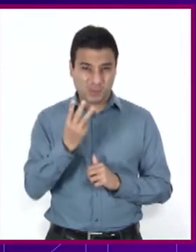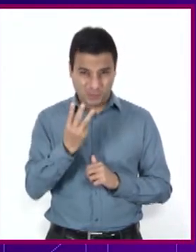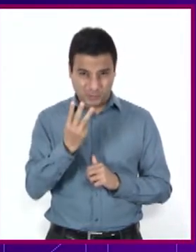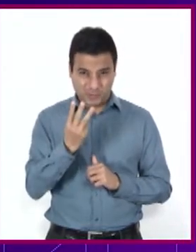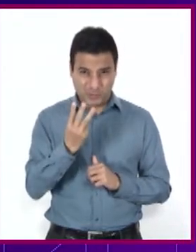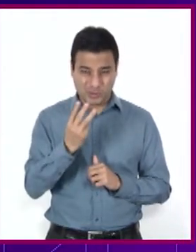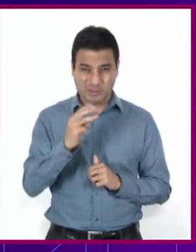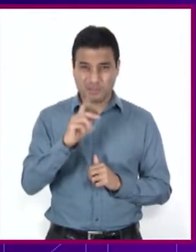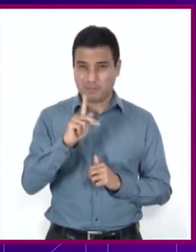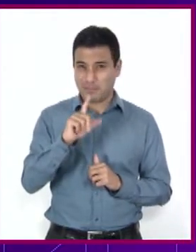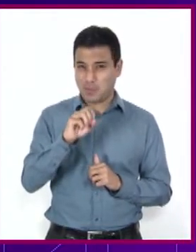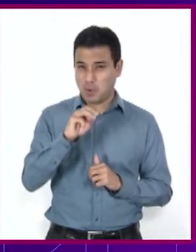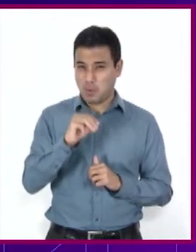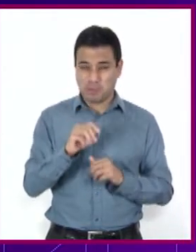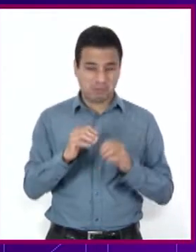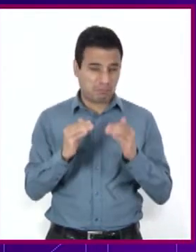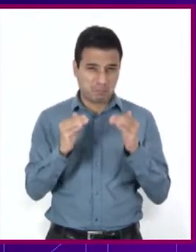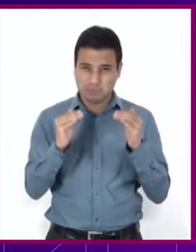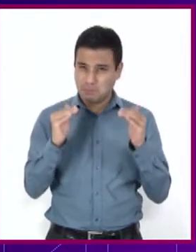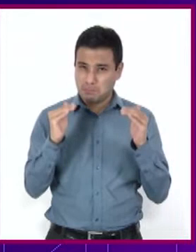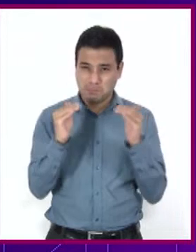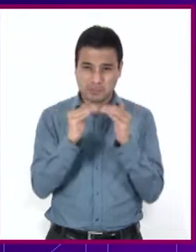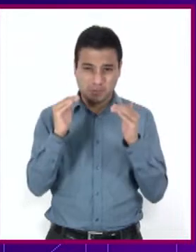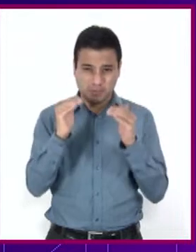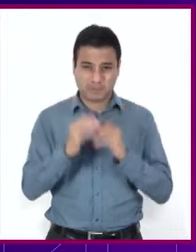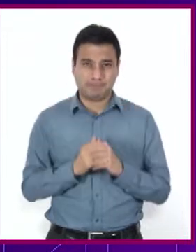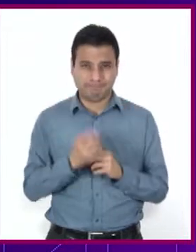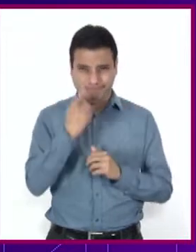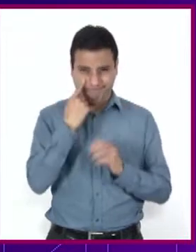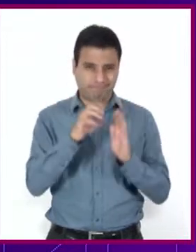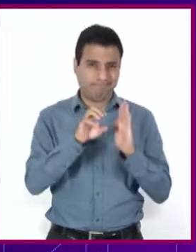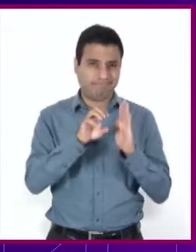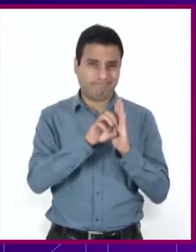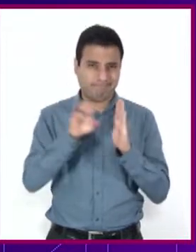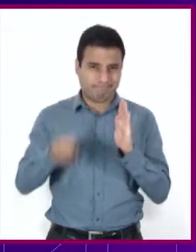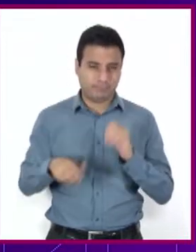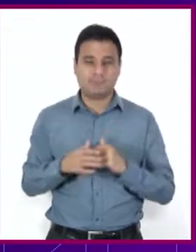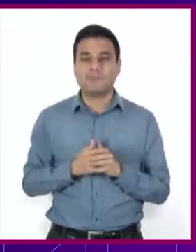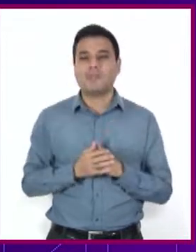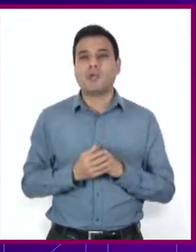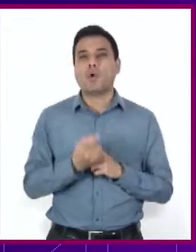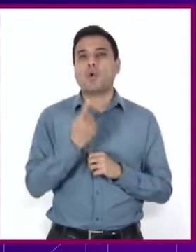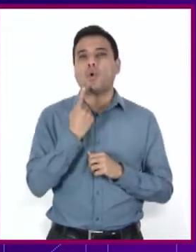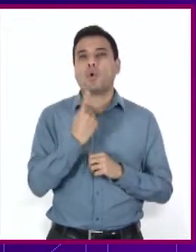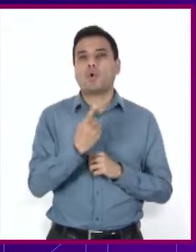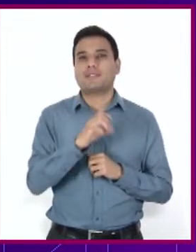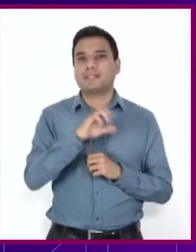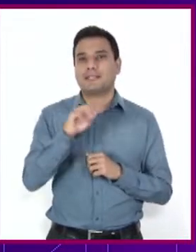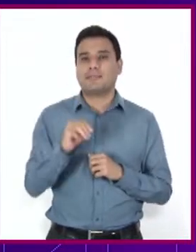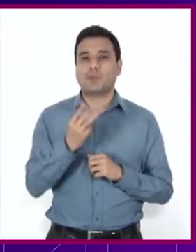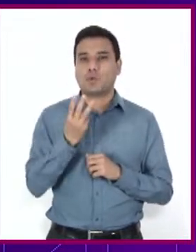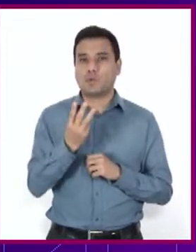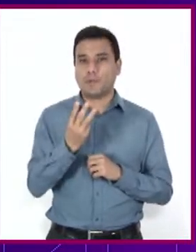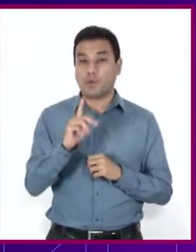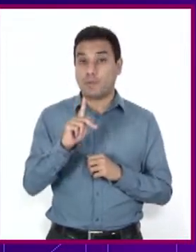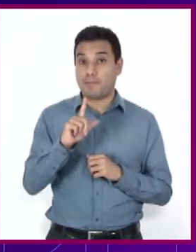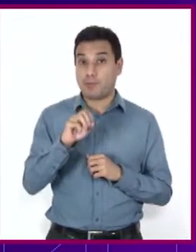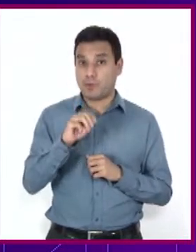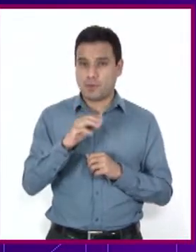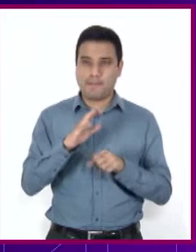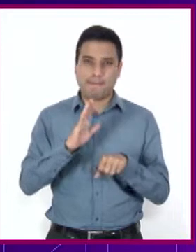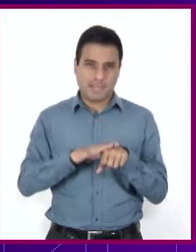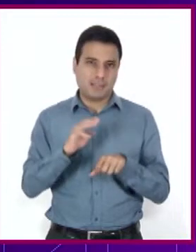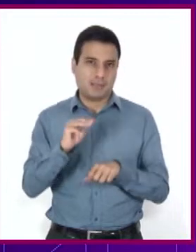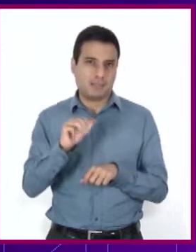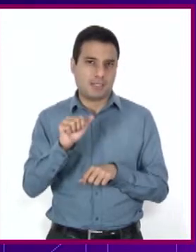plomo. En este ejemplo, 1 centímetro cúbico de plomo tiene una masa mayor que 1 centímetro cúbico de